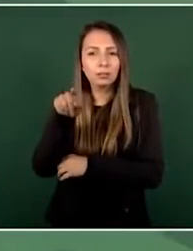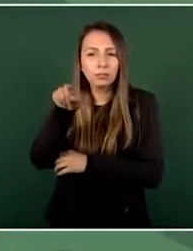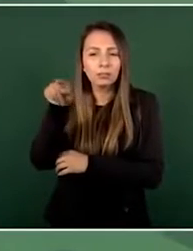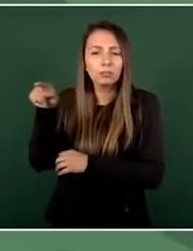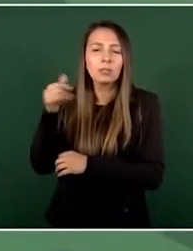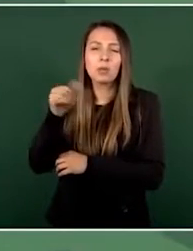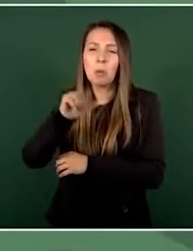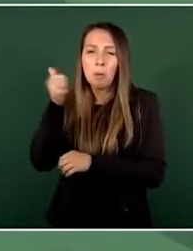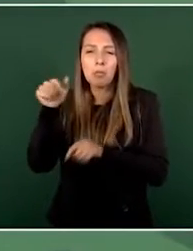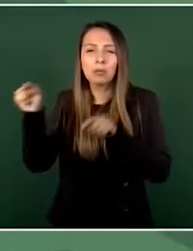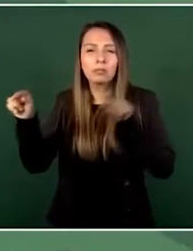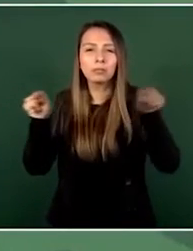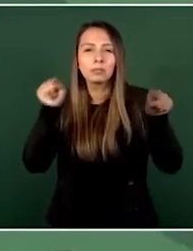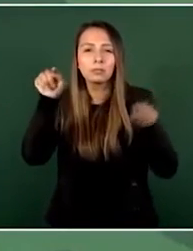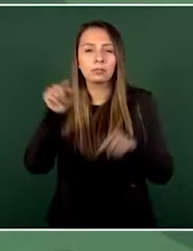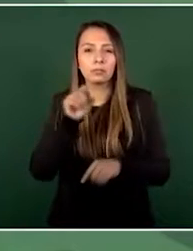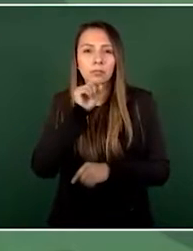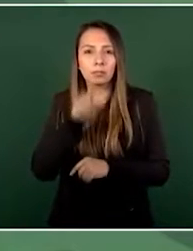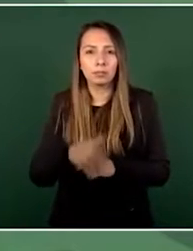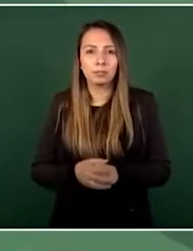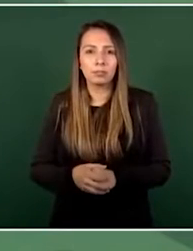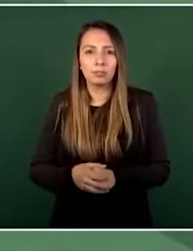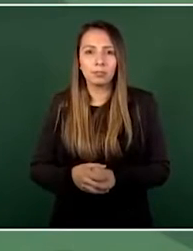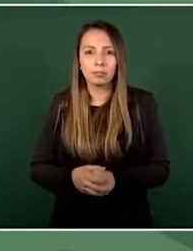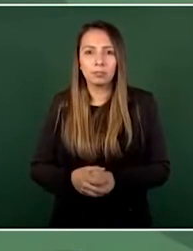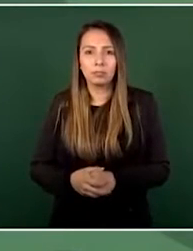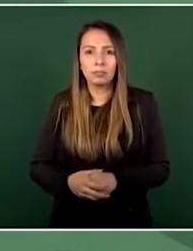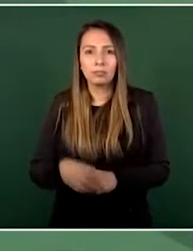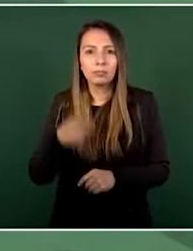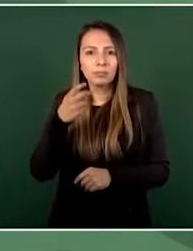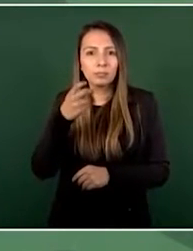Eso es una actitud injerencista.